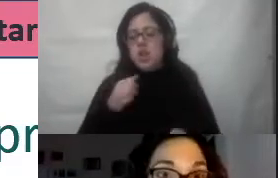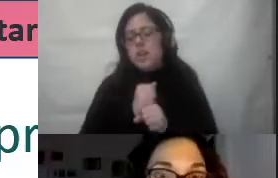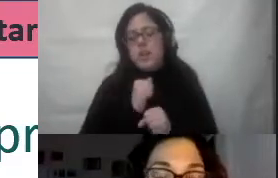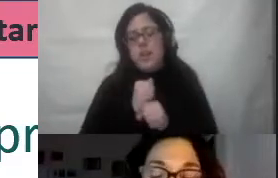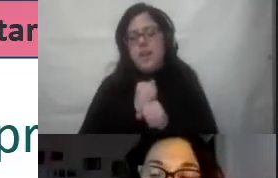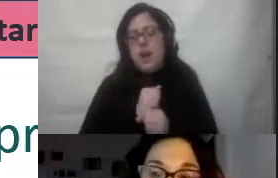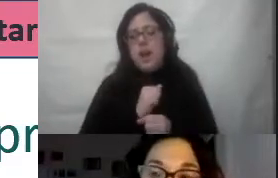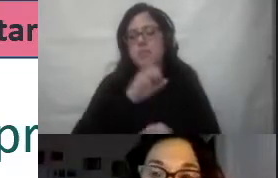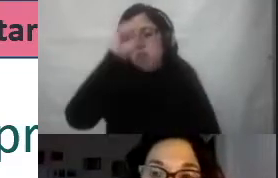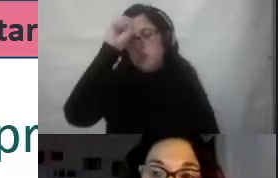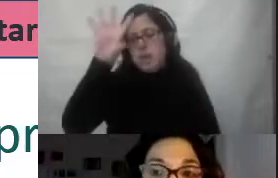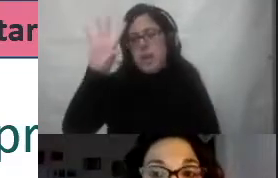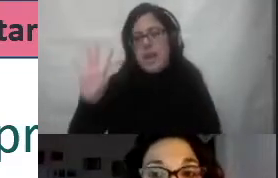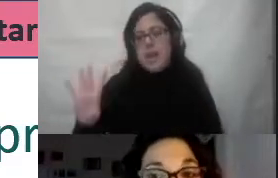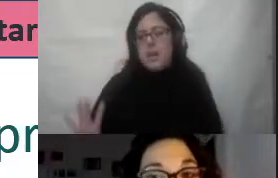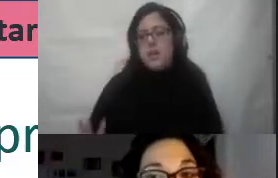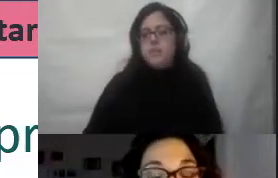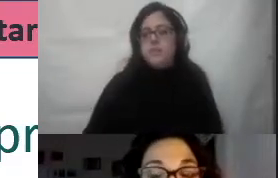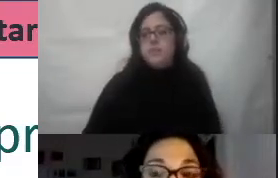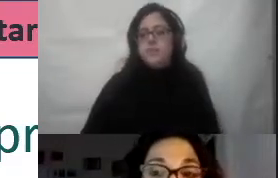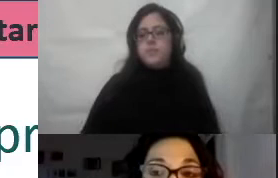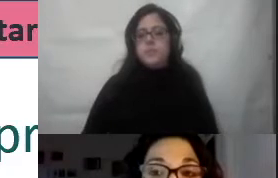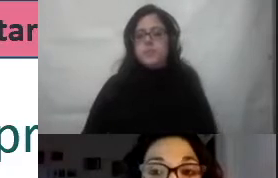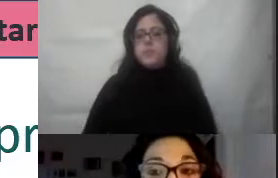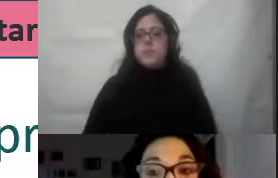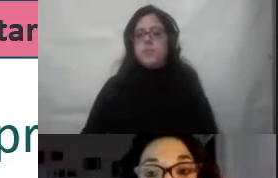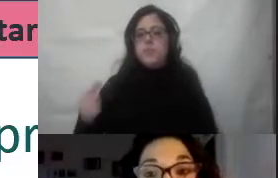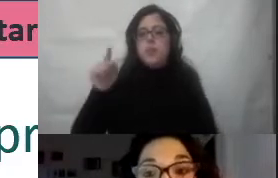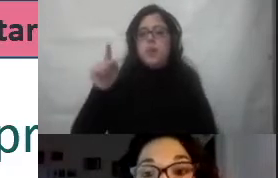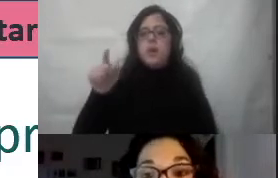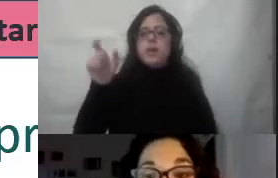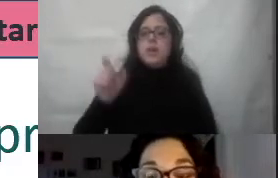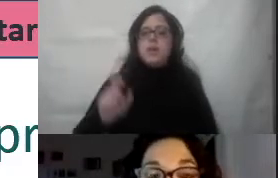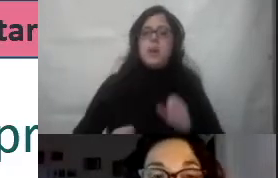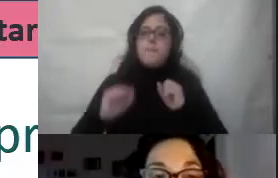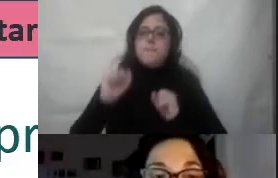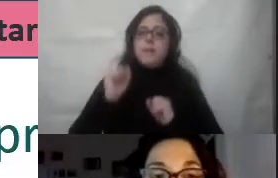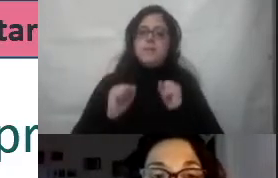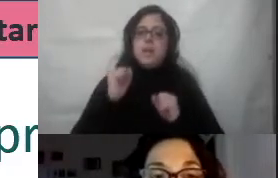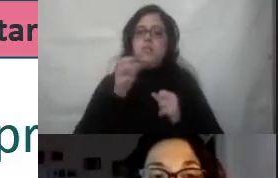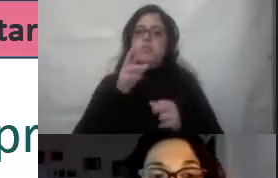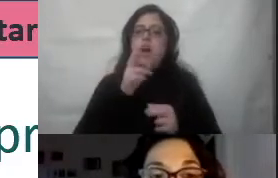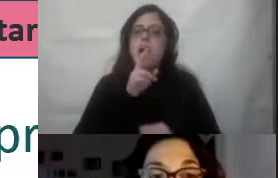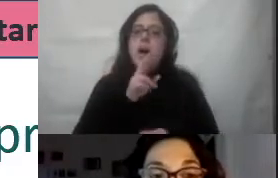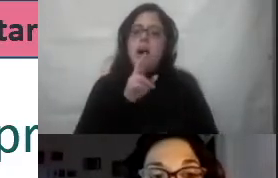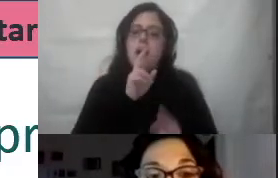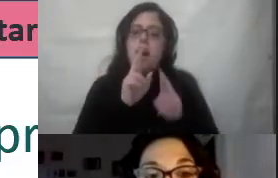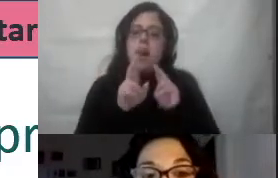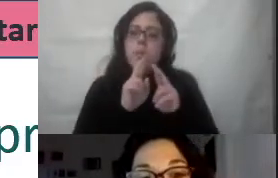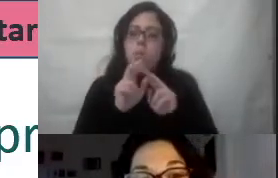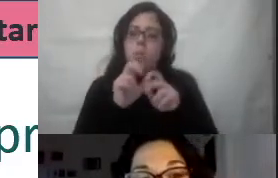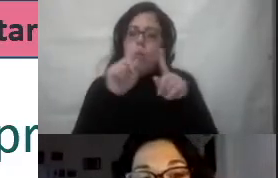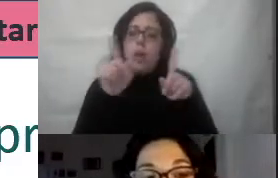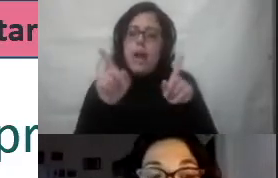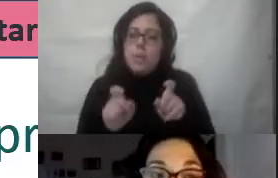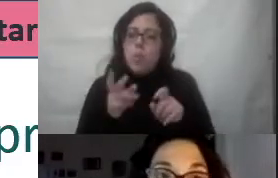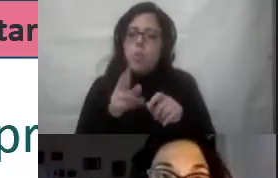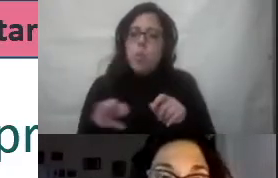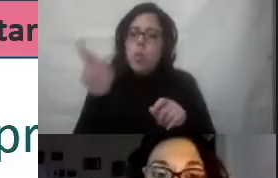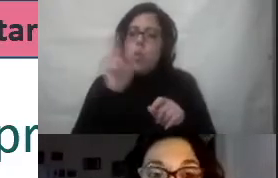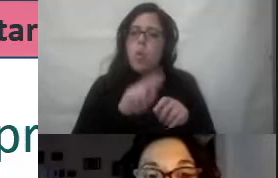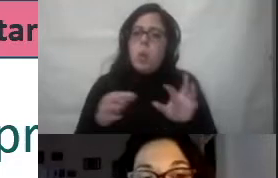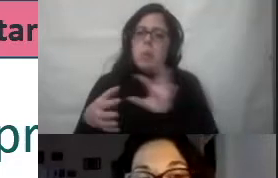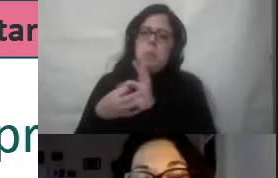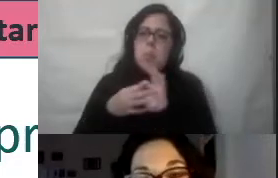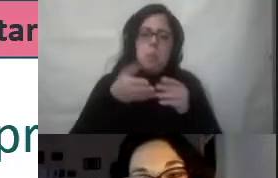minería. Y este empresario va a responder la pregunta, de nuevo, el problema socialmente relevante, ¿por qué si el liberalismo ya había